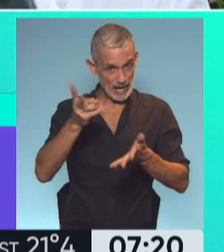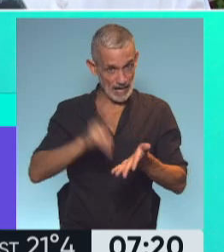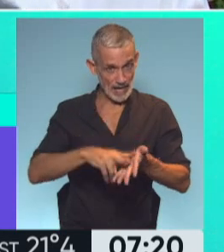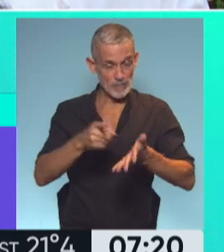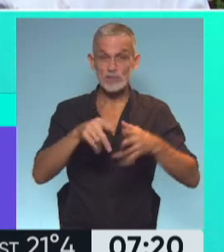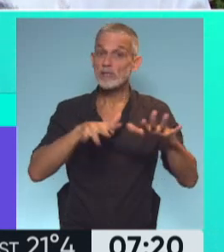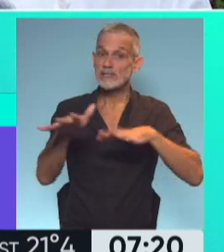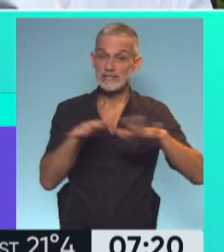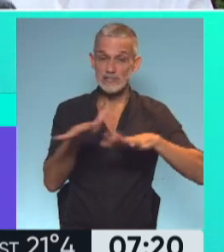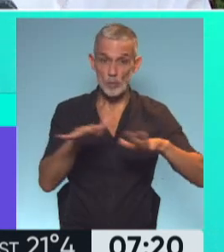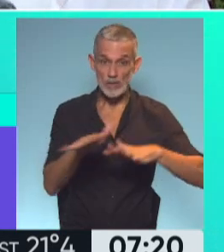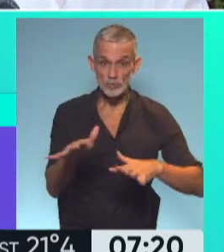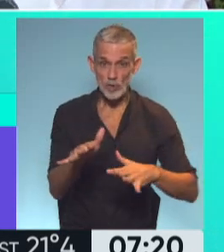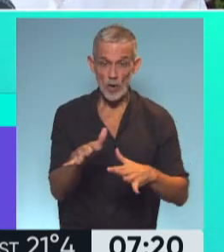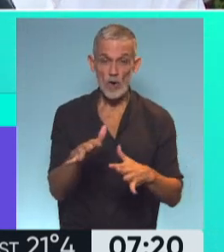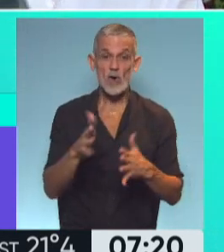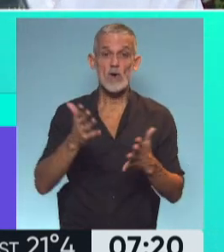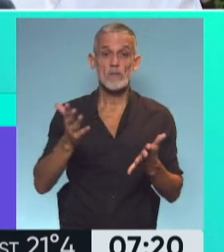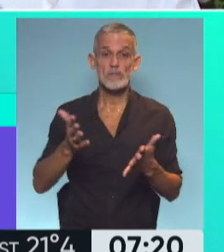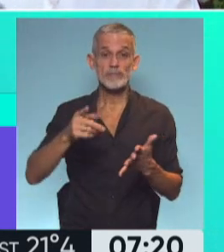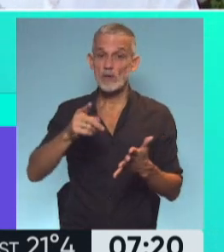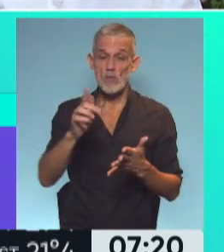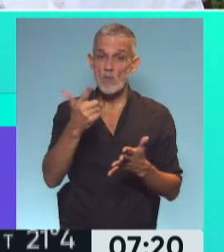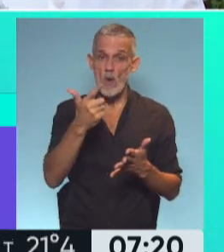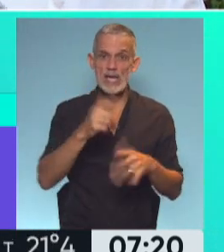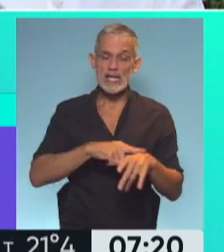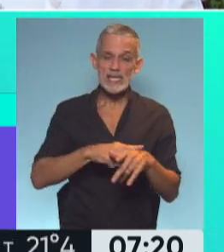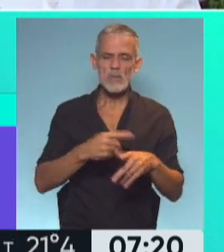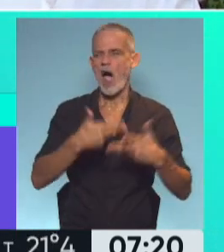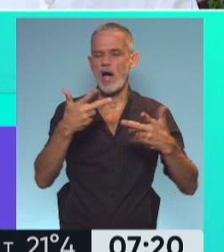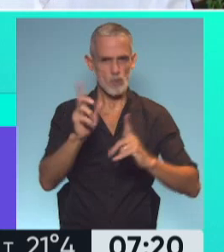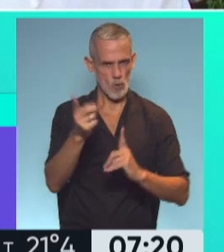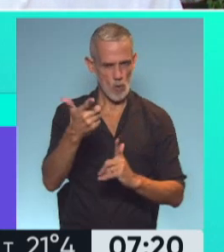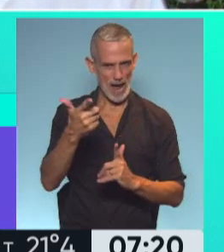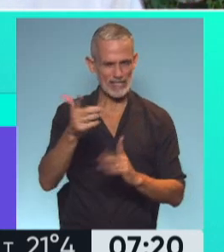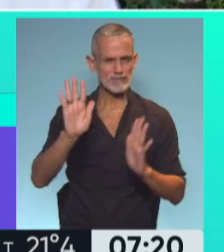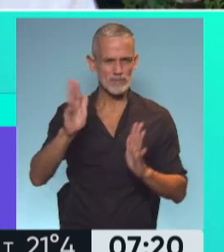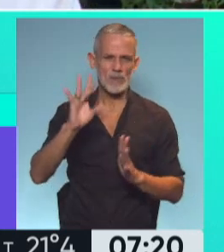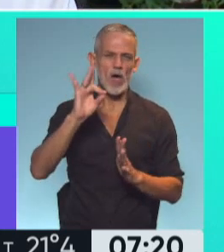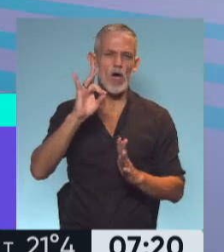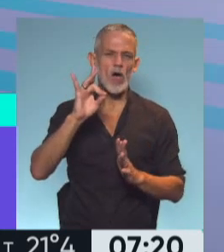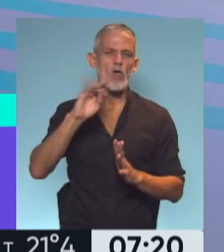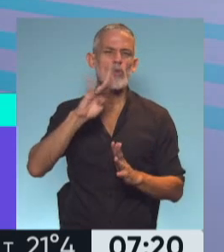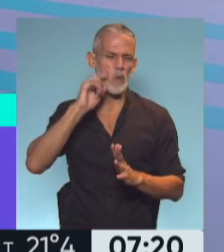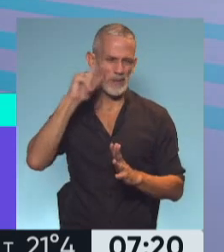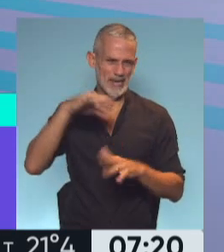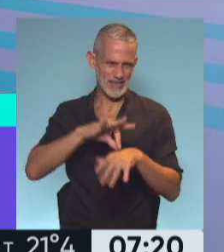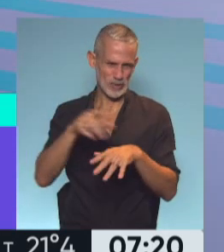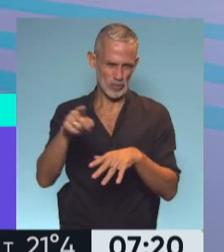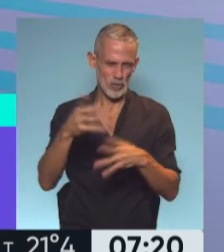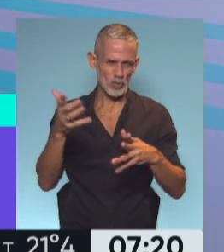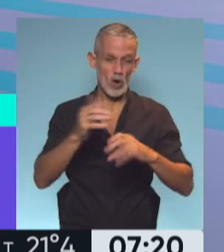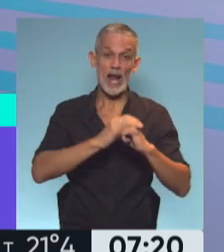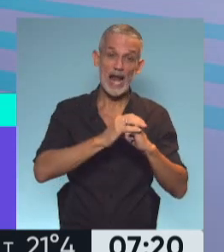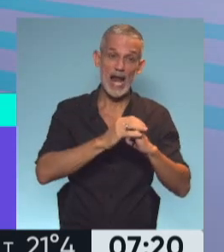estamos en una situación donde no tenemos tiempo. Ahora, Dubín, la ciudad de Buenos Aires, concretamente sí.